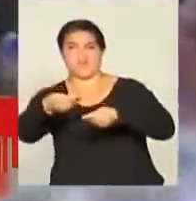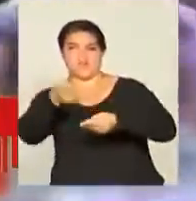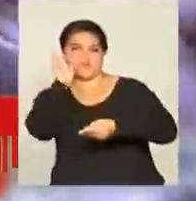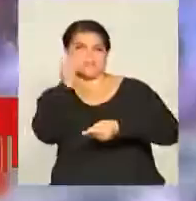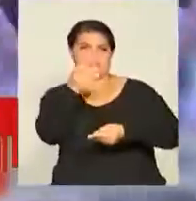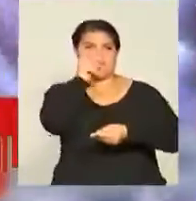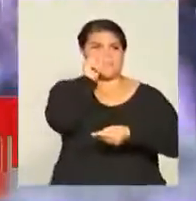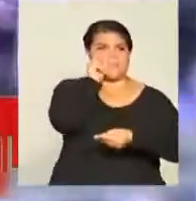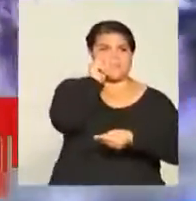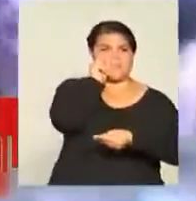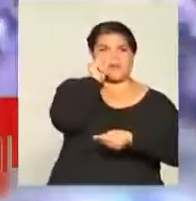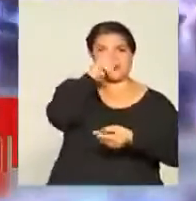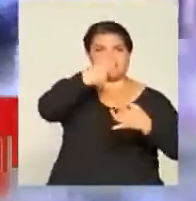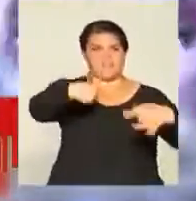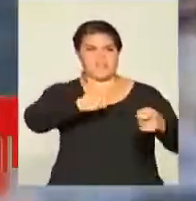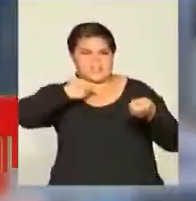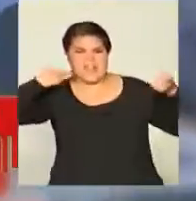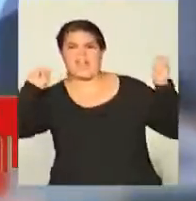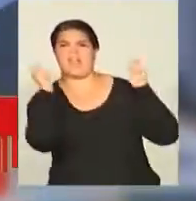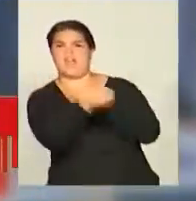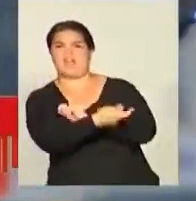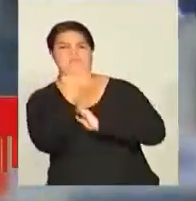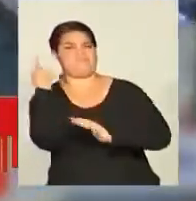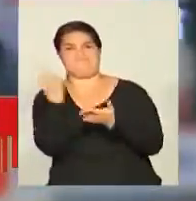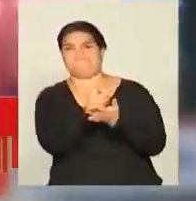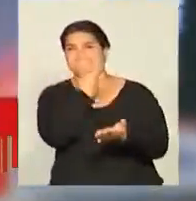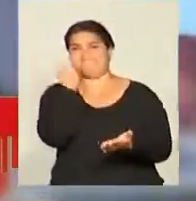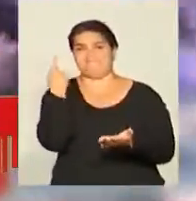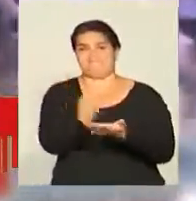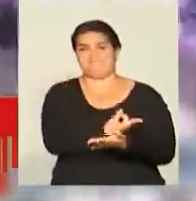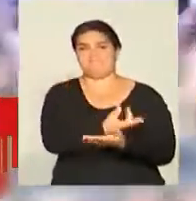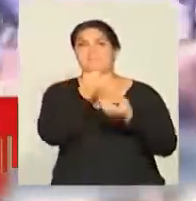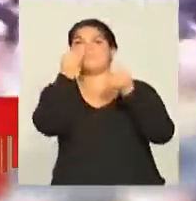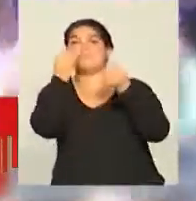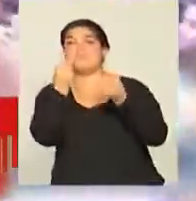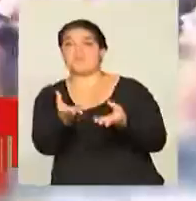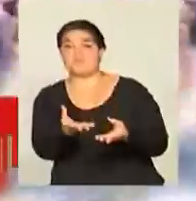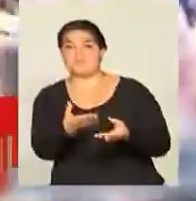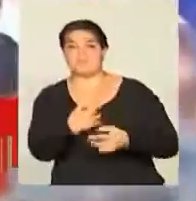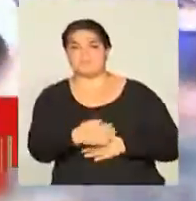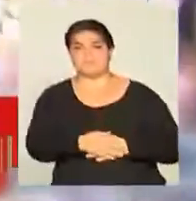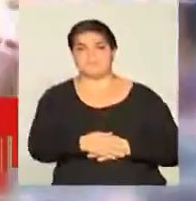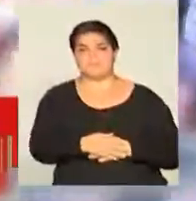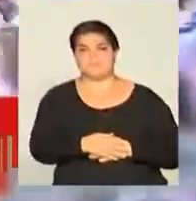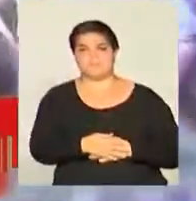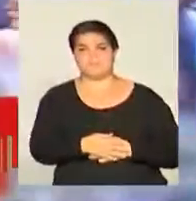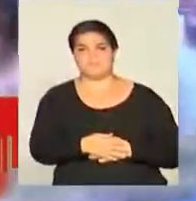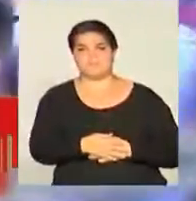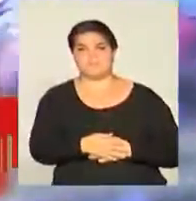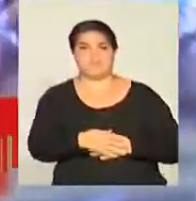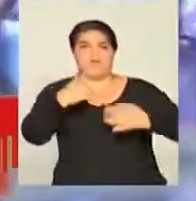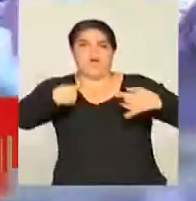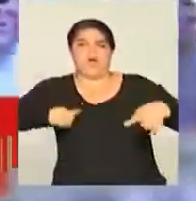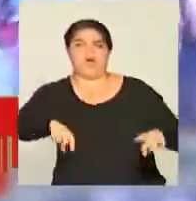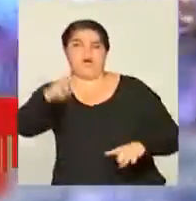político no puede hacer grandes giros pro mercado porque no tiene, por empezar no le dan las mayorías a nivel